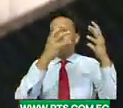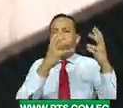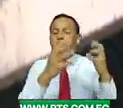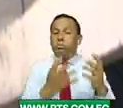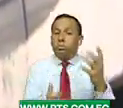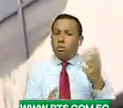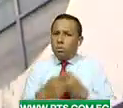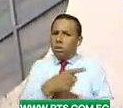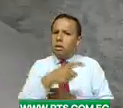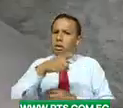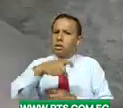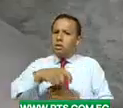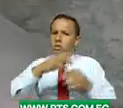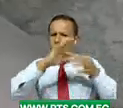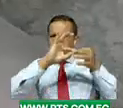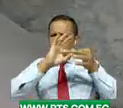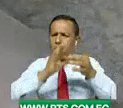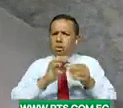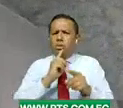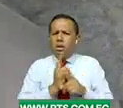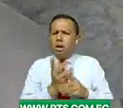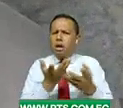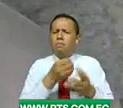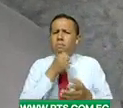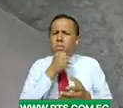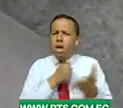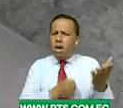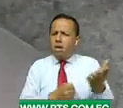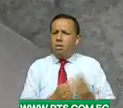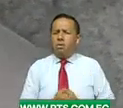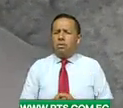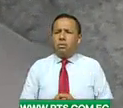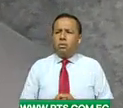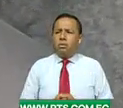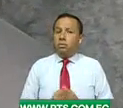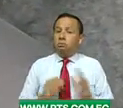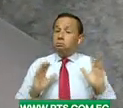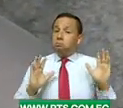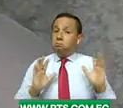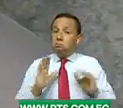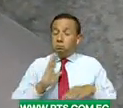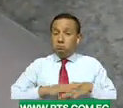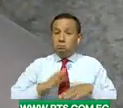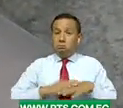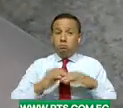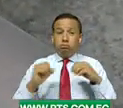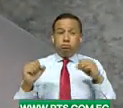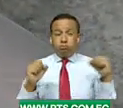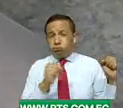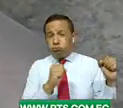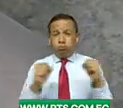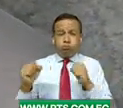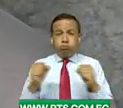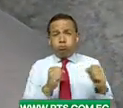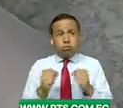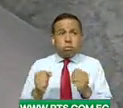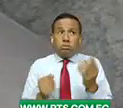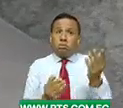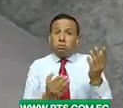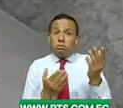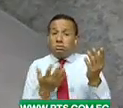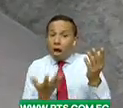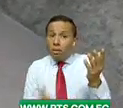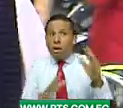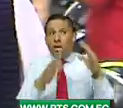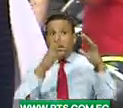mantenimiento. Porque se está desbaratando por sí solo, o por los temblores mismos que hay, por eso se